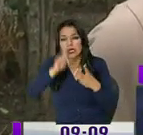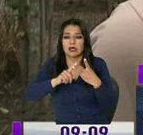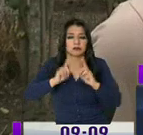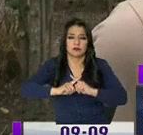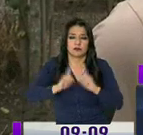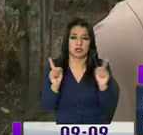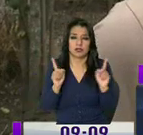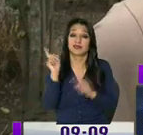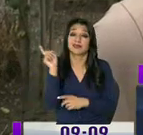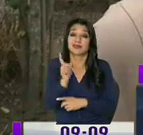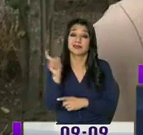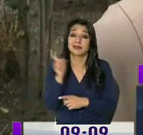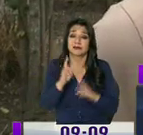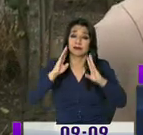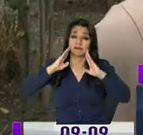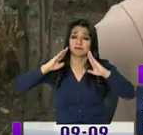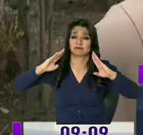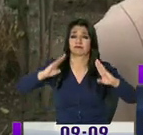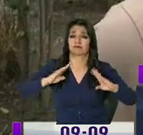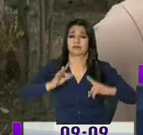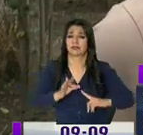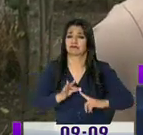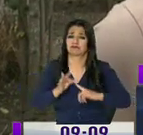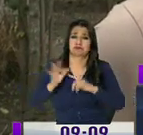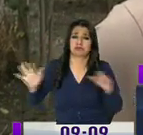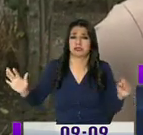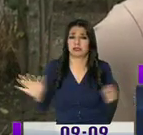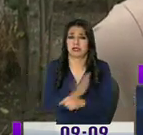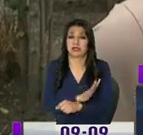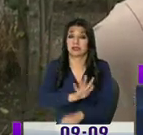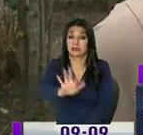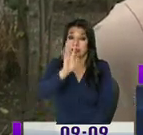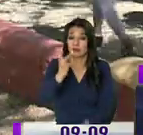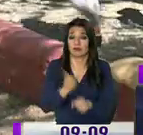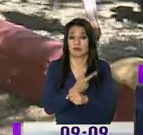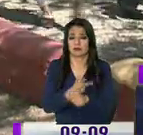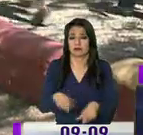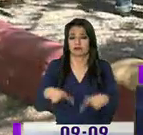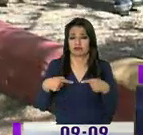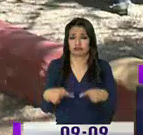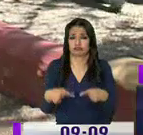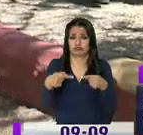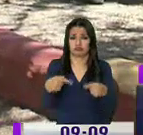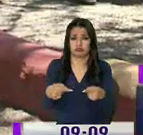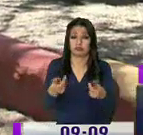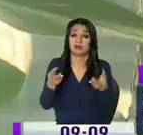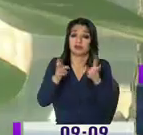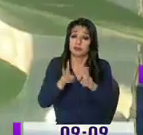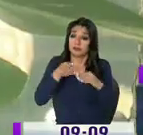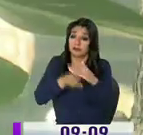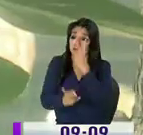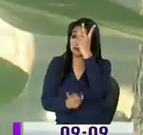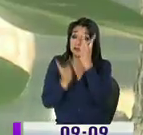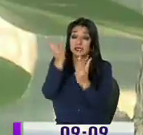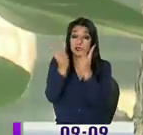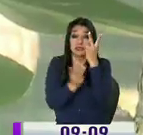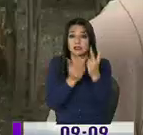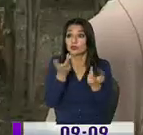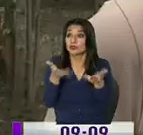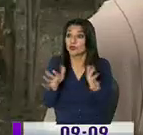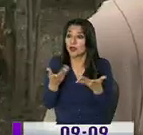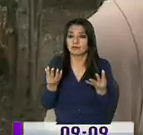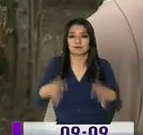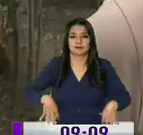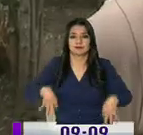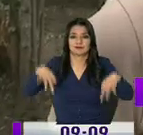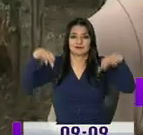ellos necesitan una atención incluso de 5 veces al día. La falta de visitas descompensa la economía del lugar. Lo que sí